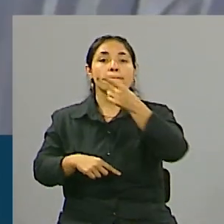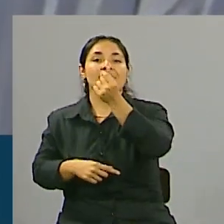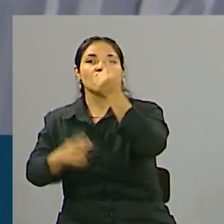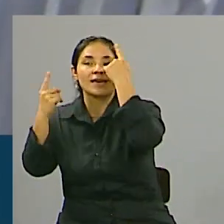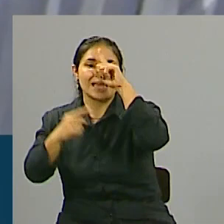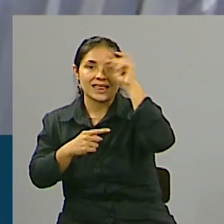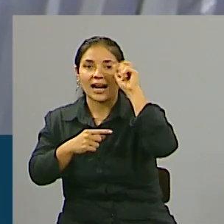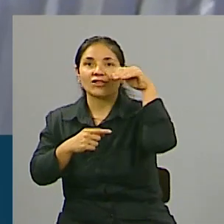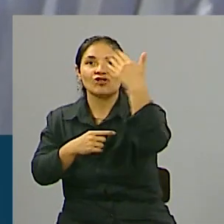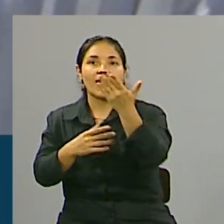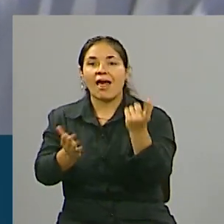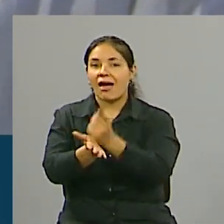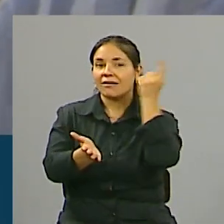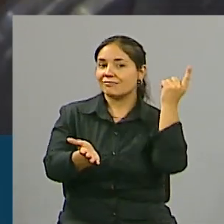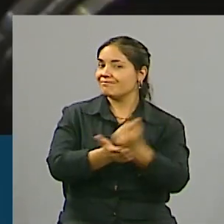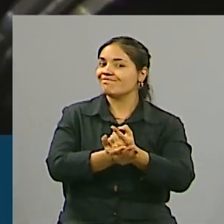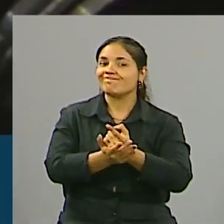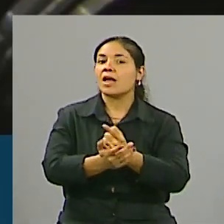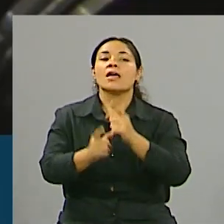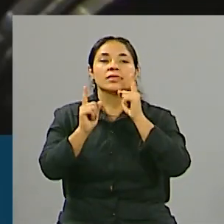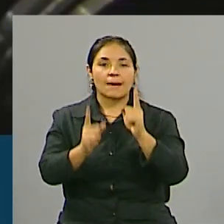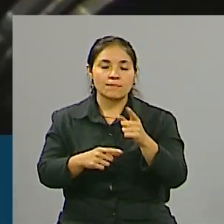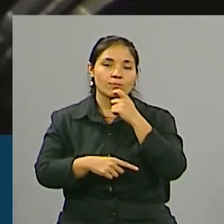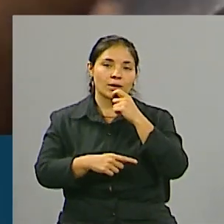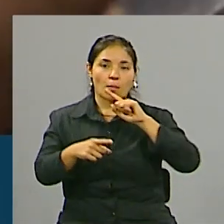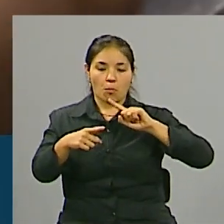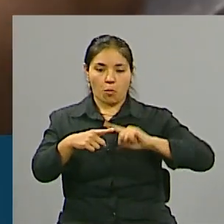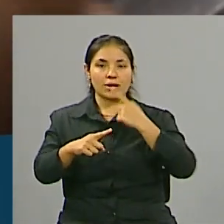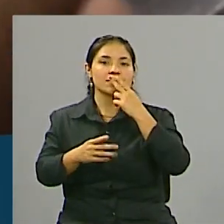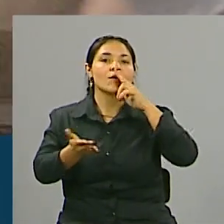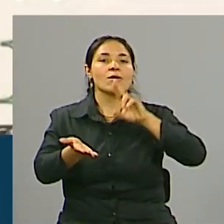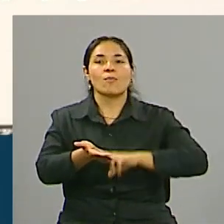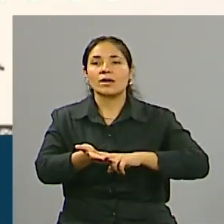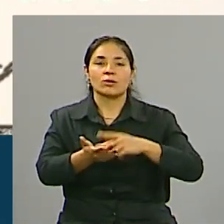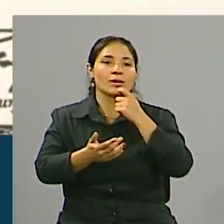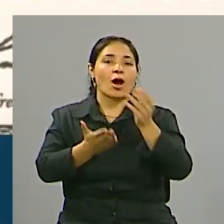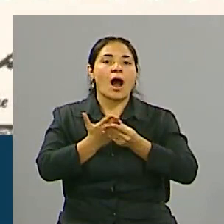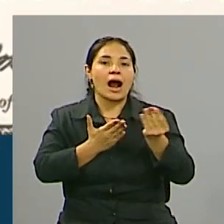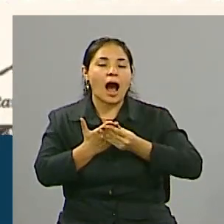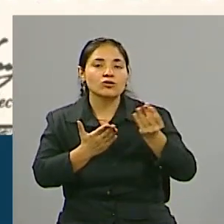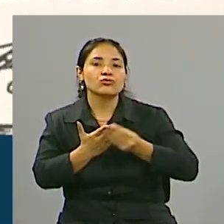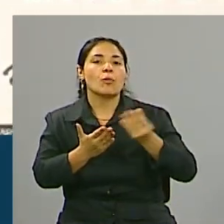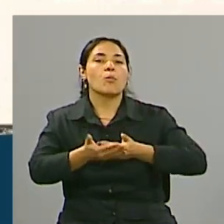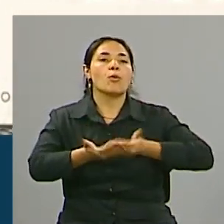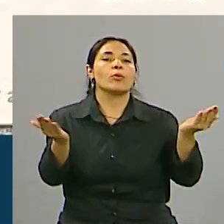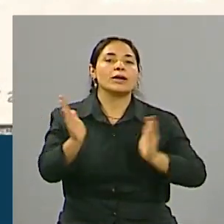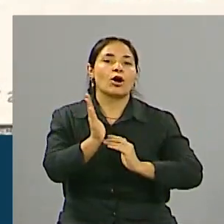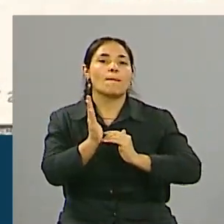Perdería su capacidad de hacer política fiscal o aumentar el gasto público, ¿no? Para, por